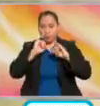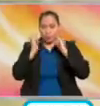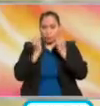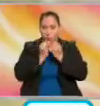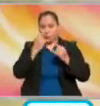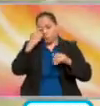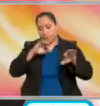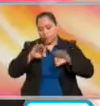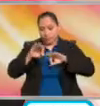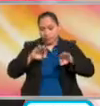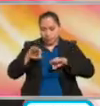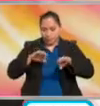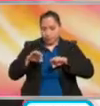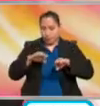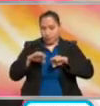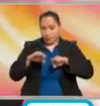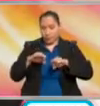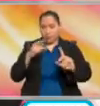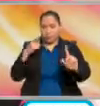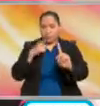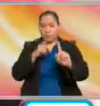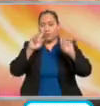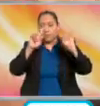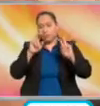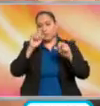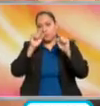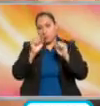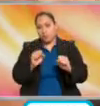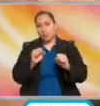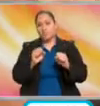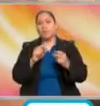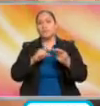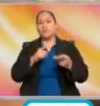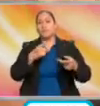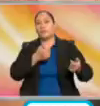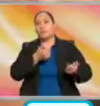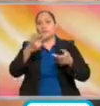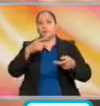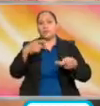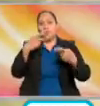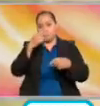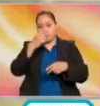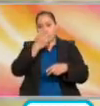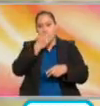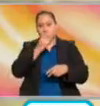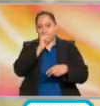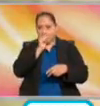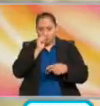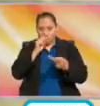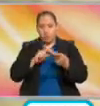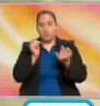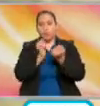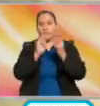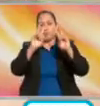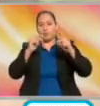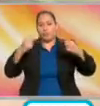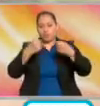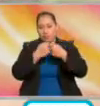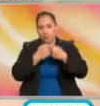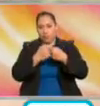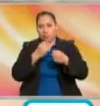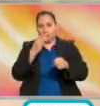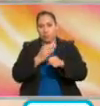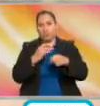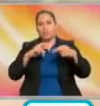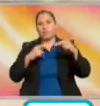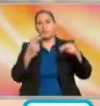juntas de trabajo, pues será enfocado en temas de seguridad, narcotráfico y, por supuesto, el tema fronterizo, que es muy, muy importante en nuestra